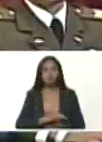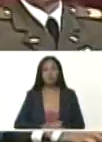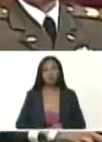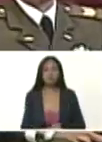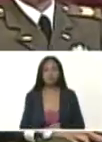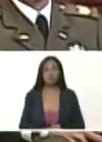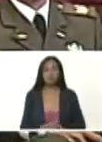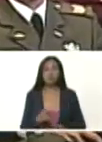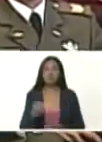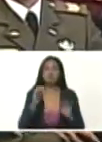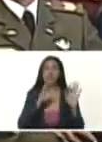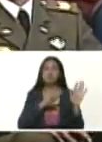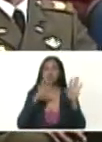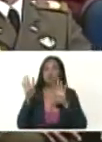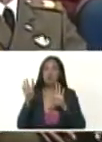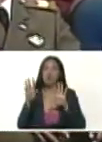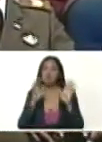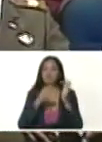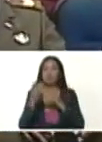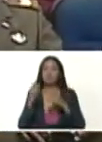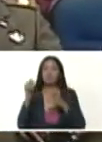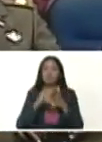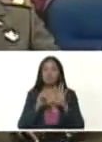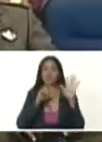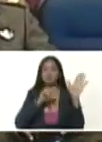Aquel 19 de abril de 1810,